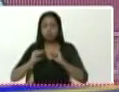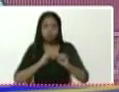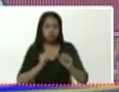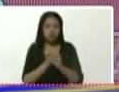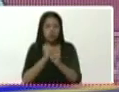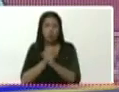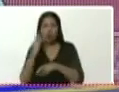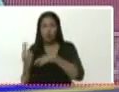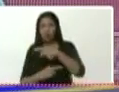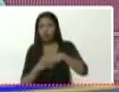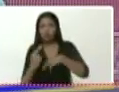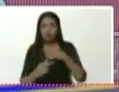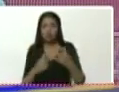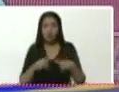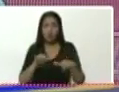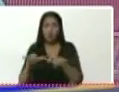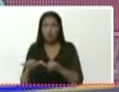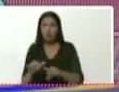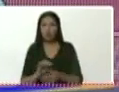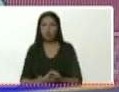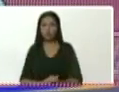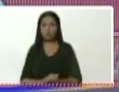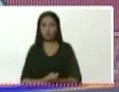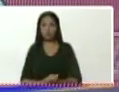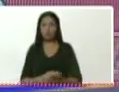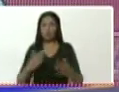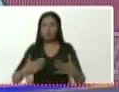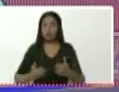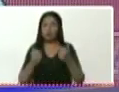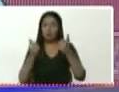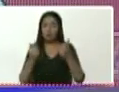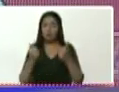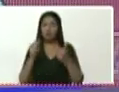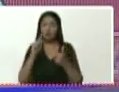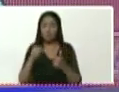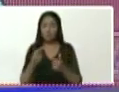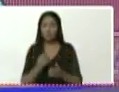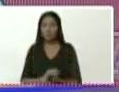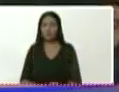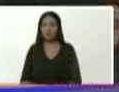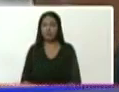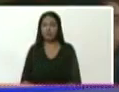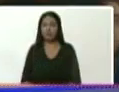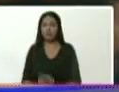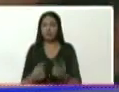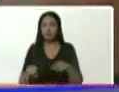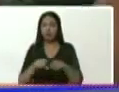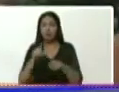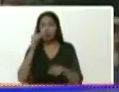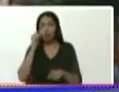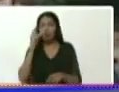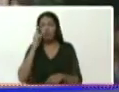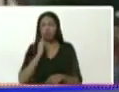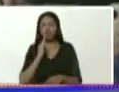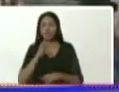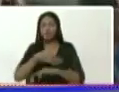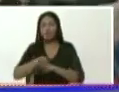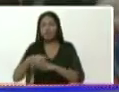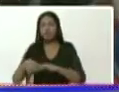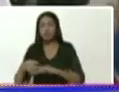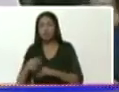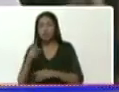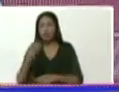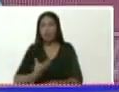trabajadores, revolucionarios. Igual a Salvador Medina, alcalde del municipio Simón Bolívar. Entre